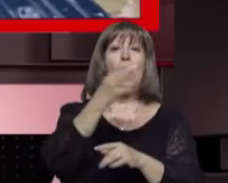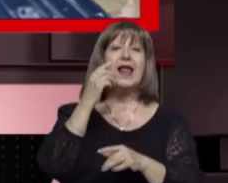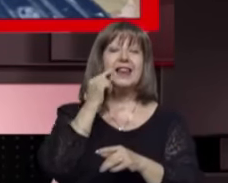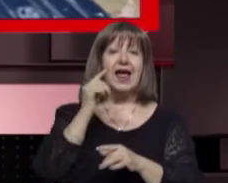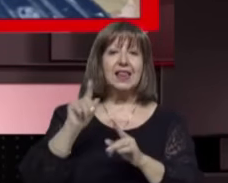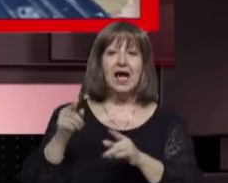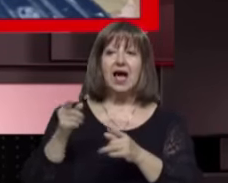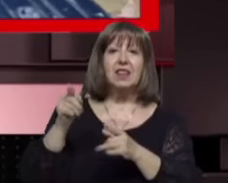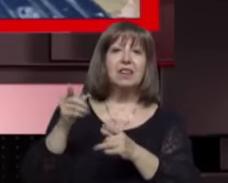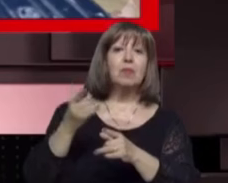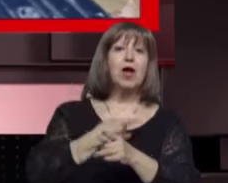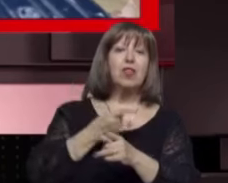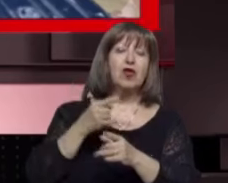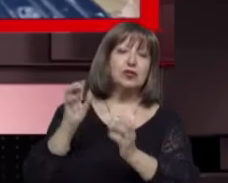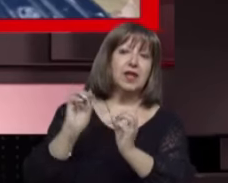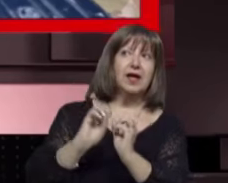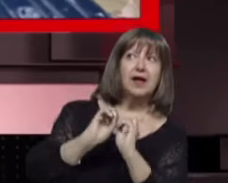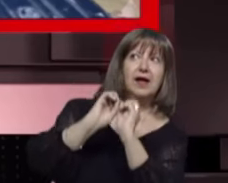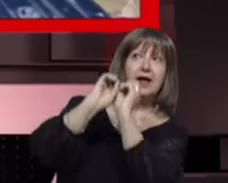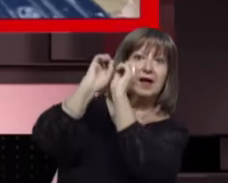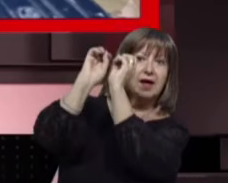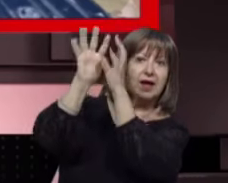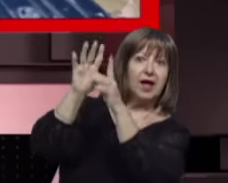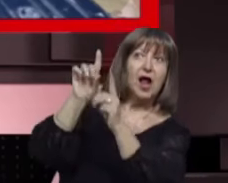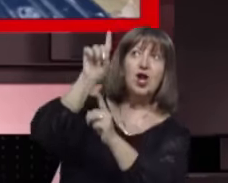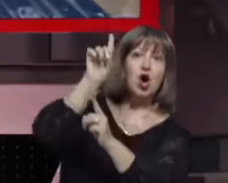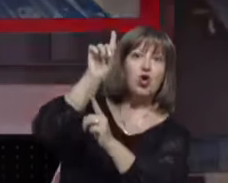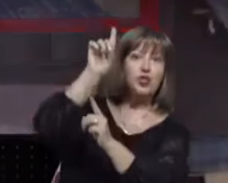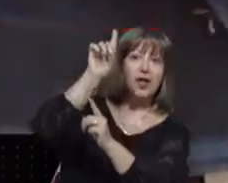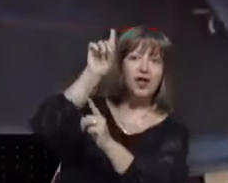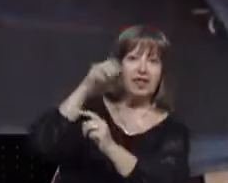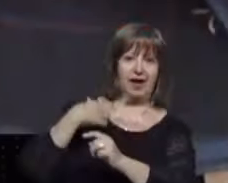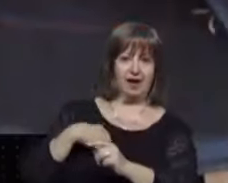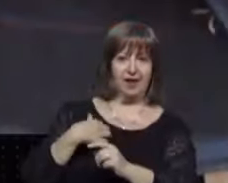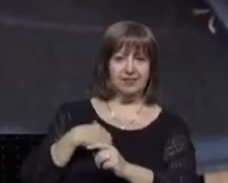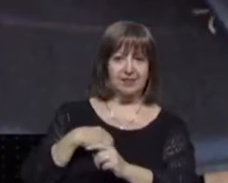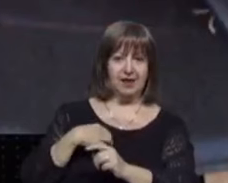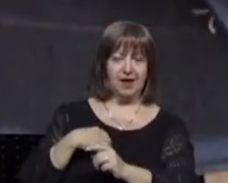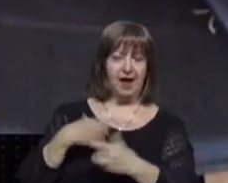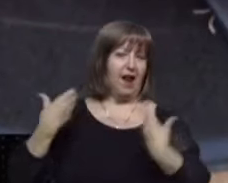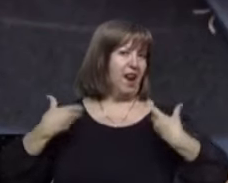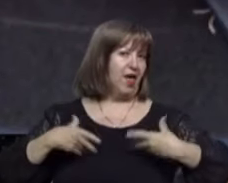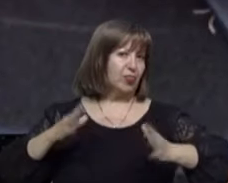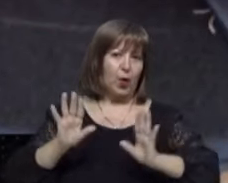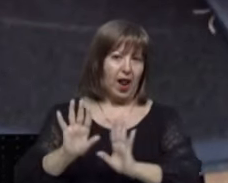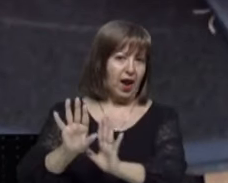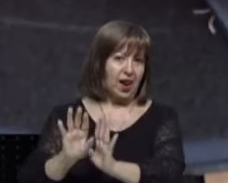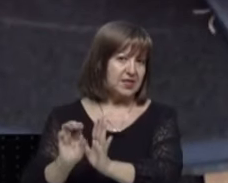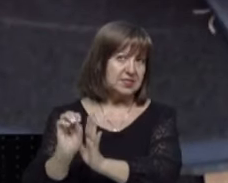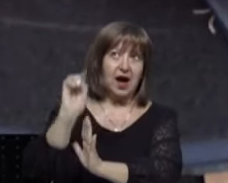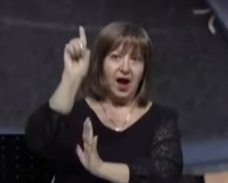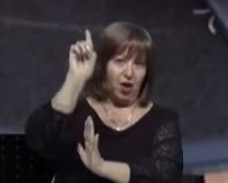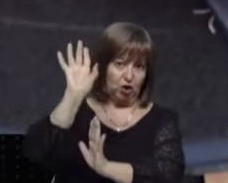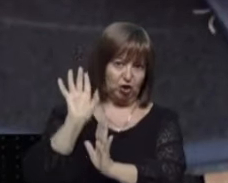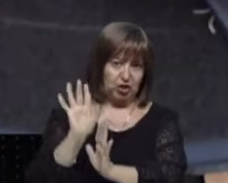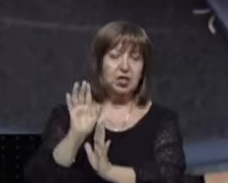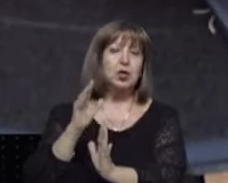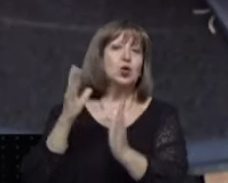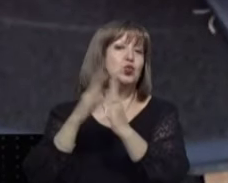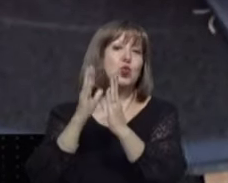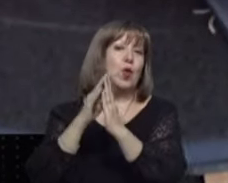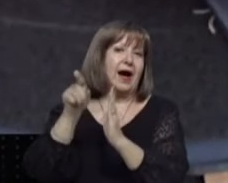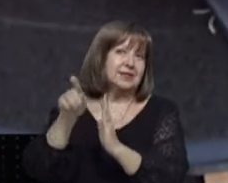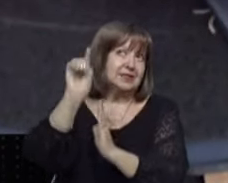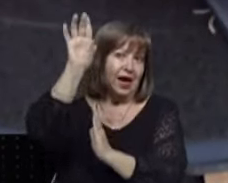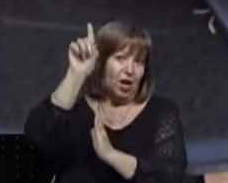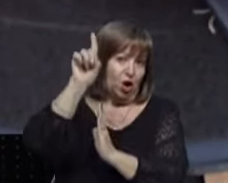se reinserta al hábitat natural, que es el norte del país. Oscar, hubo un comunicado hace un ratito del gobierno de la